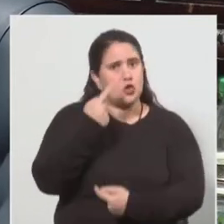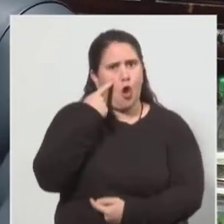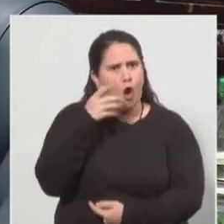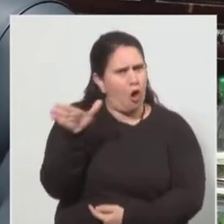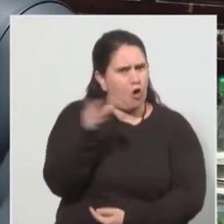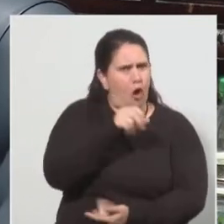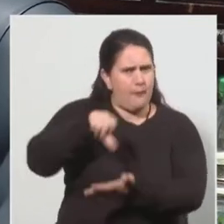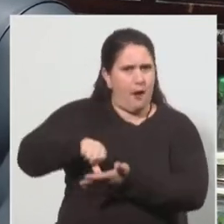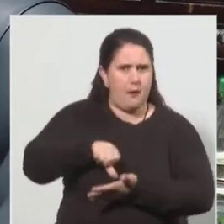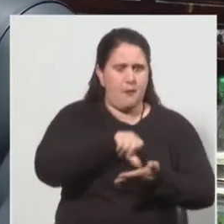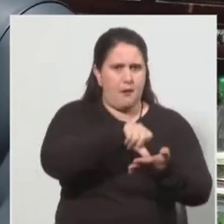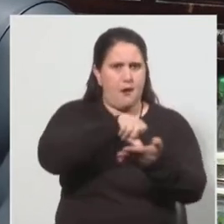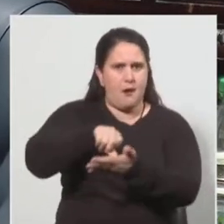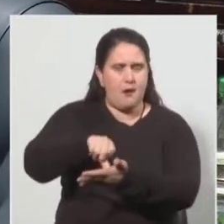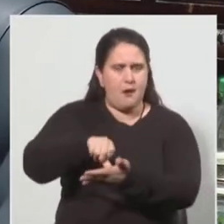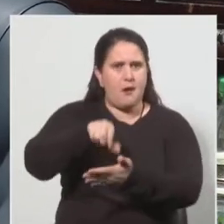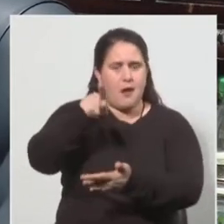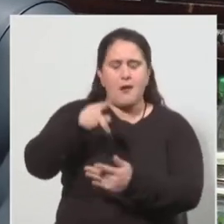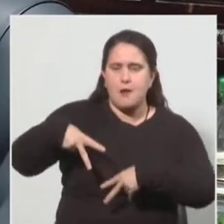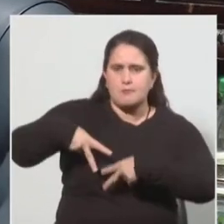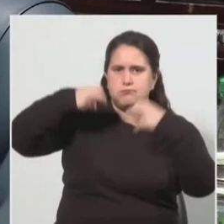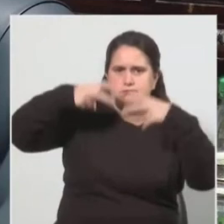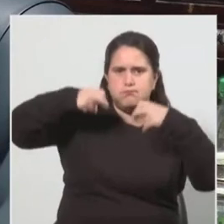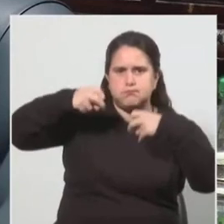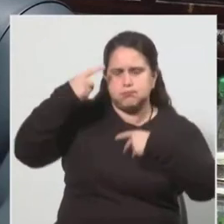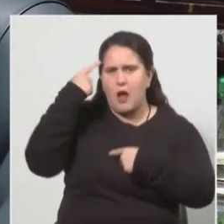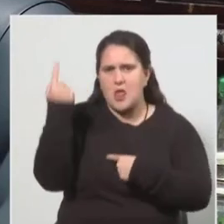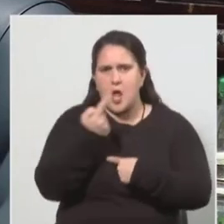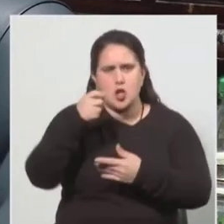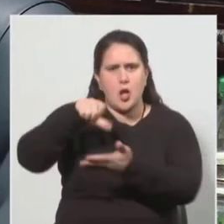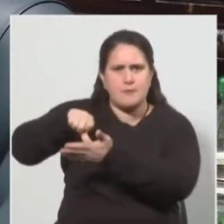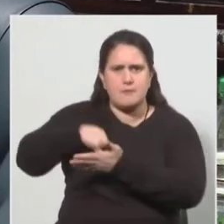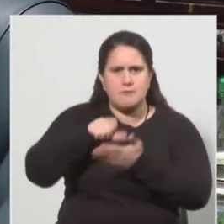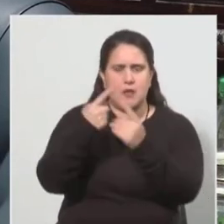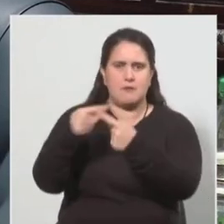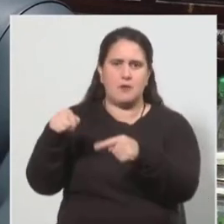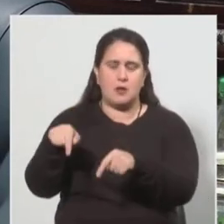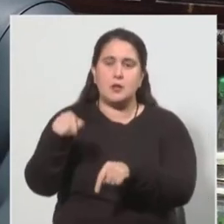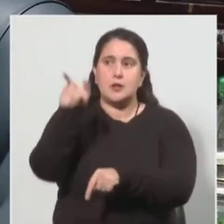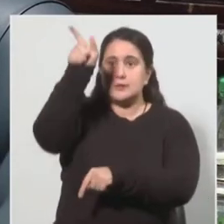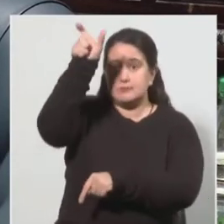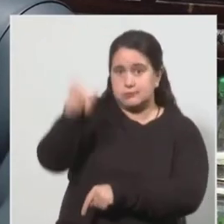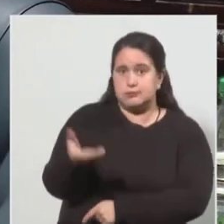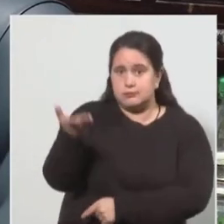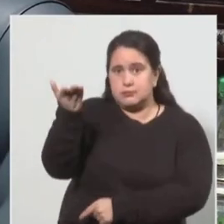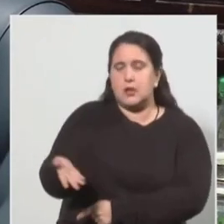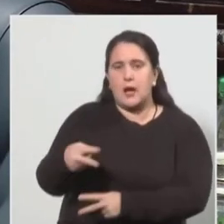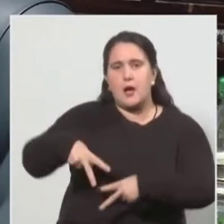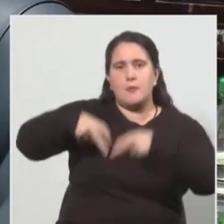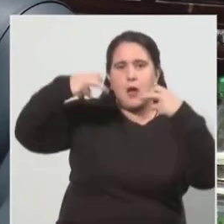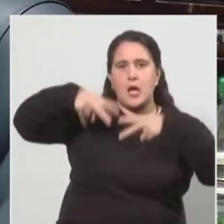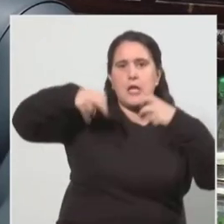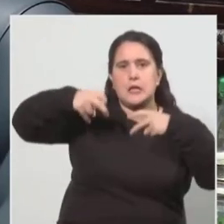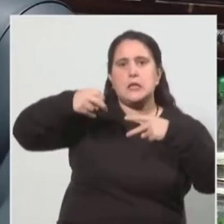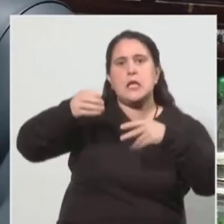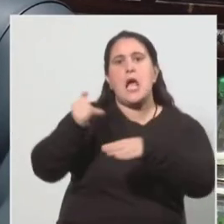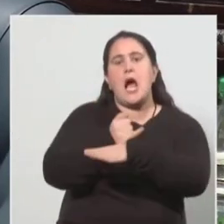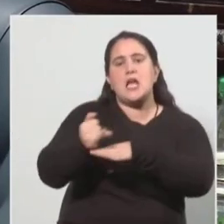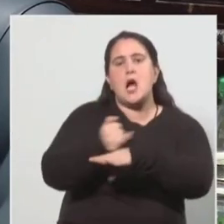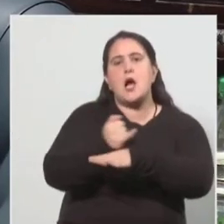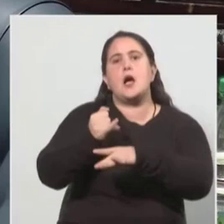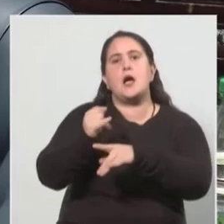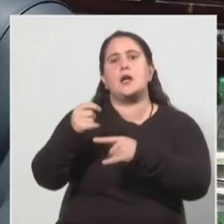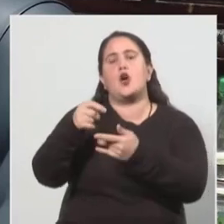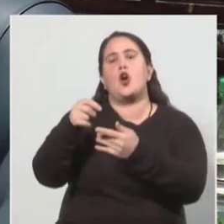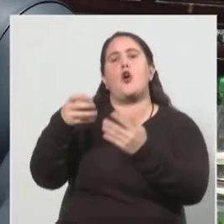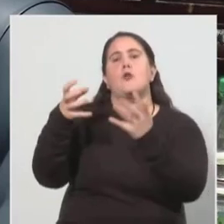trayectoria, un narcotraficante que está siendo investigado a nivel internacional, un narcotraficante que está siendo investigado por agencias